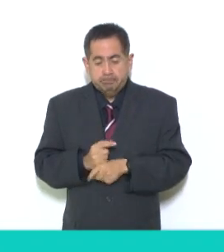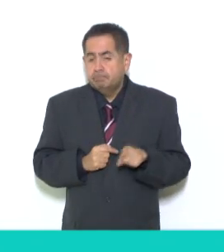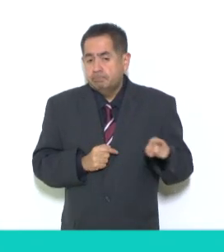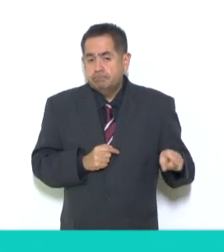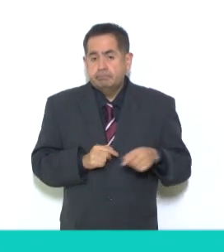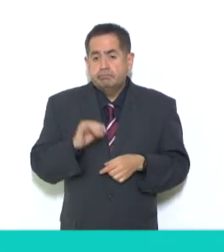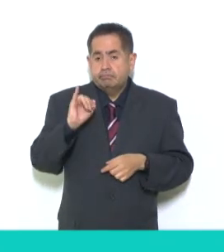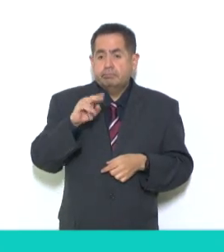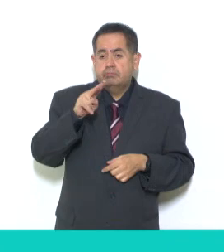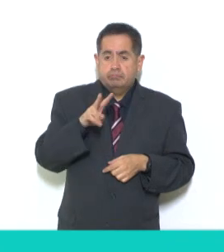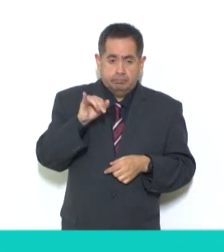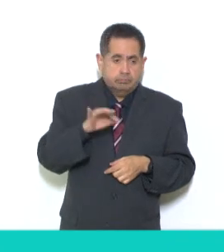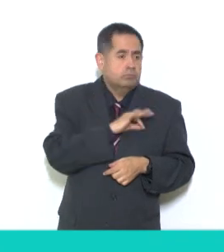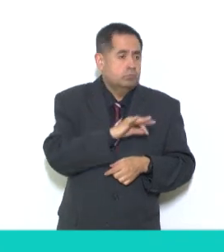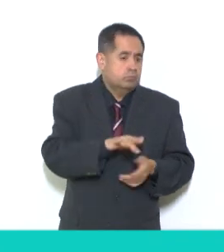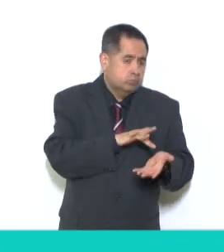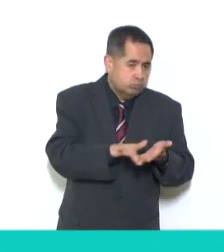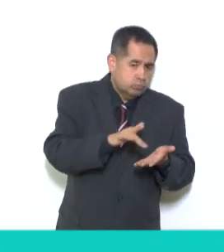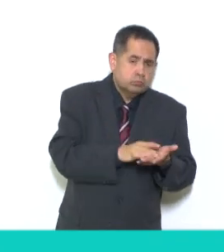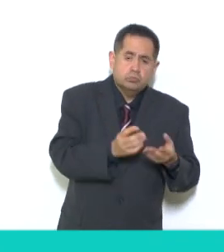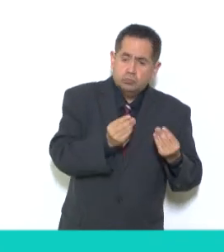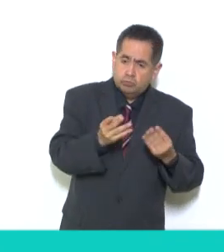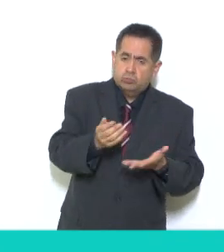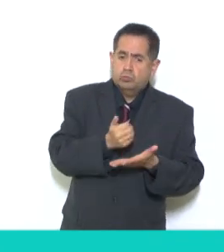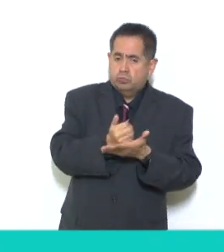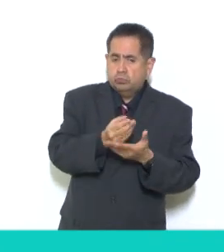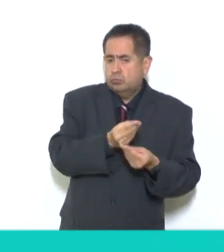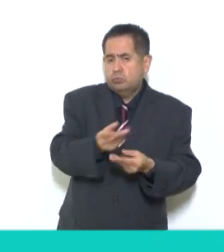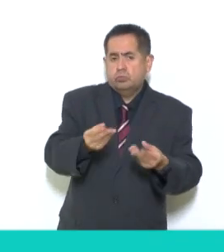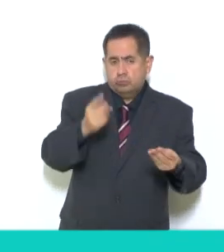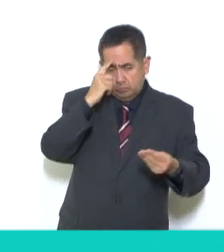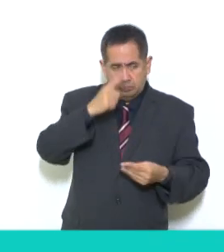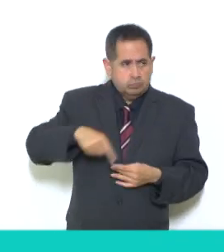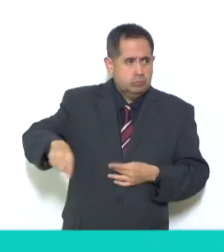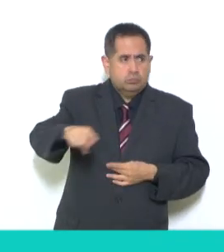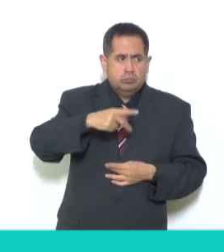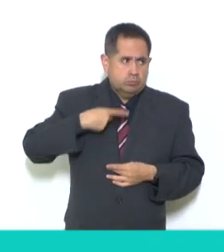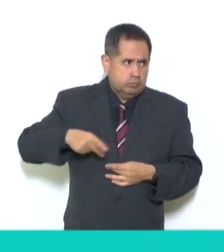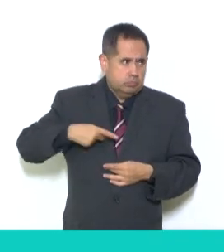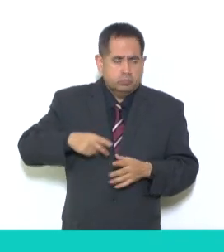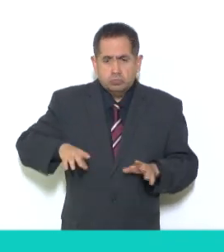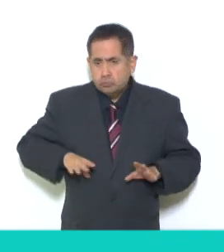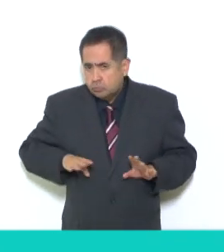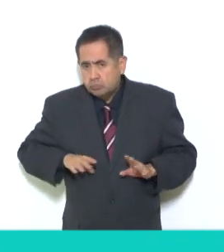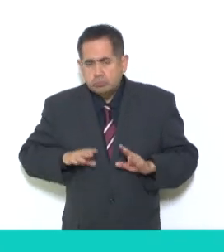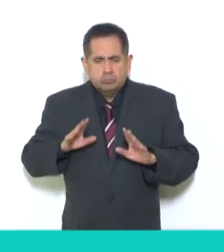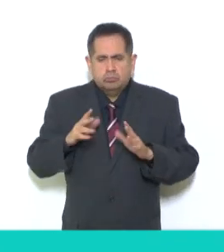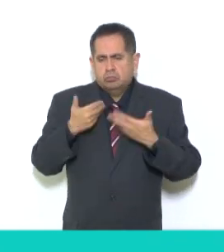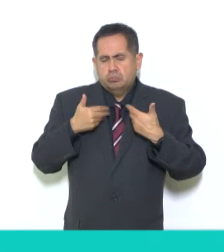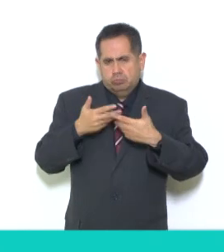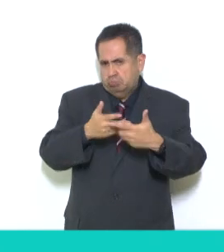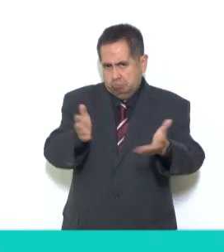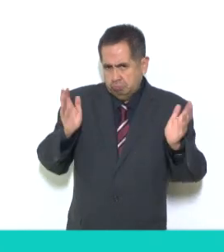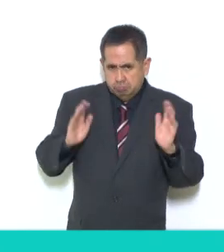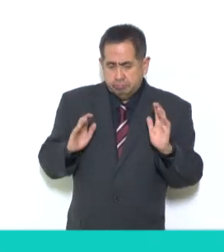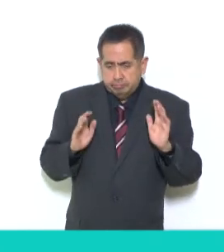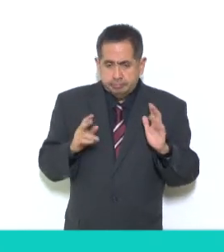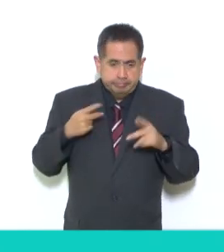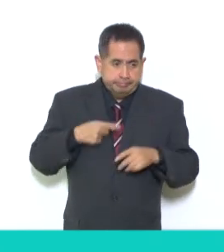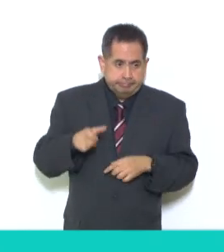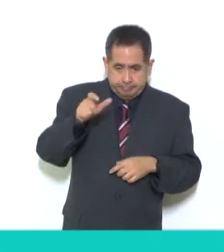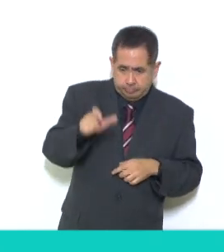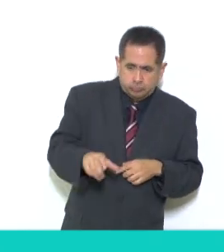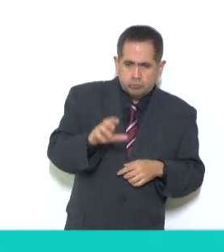facultado para otorgar apoyos y ayudas para beneficio social o interés público o general a personas físicas